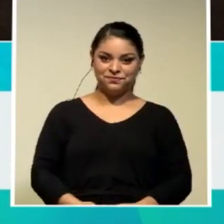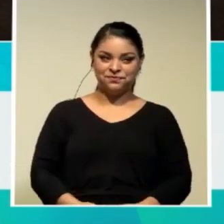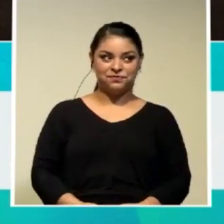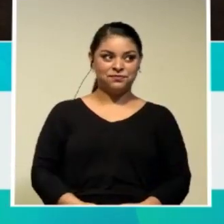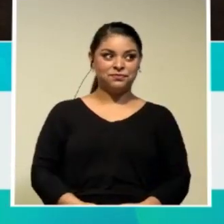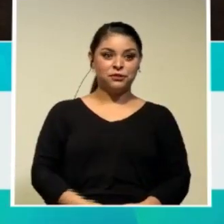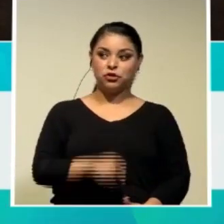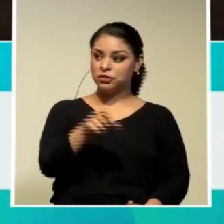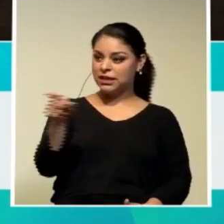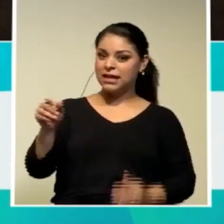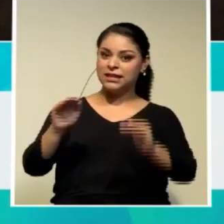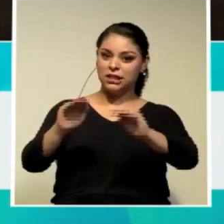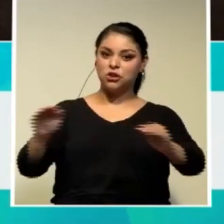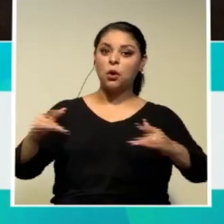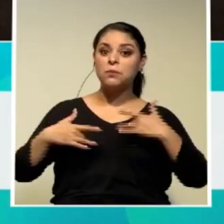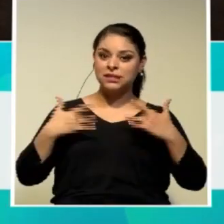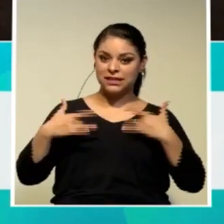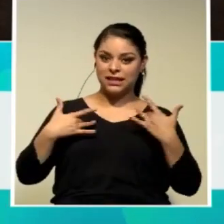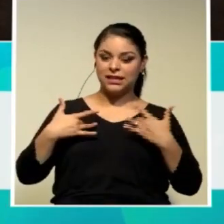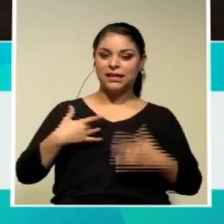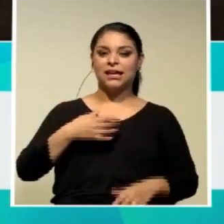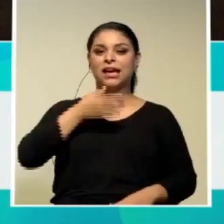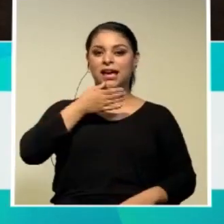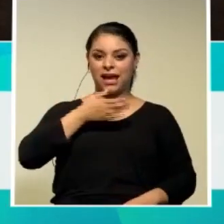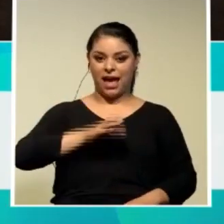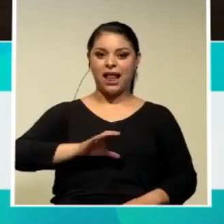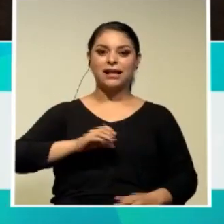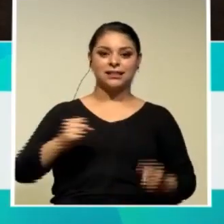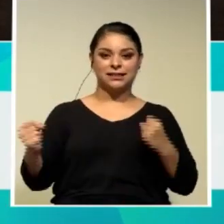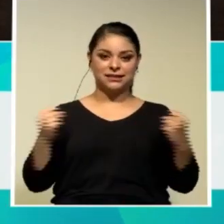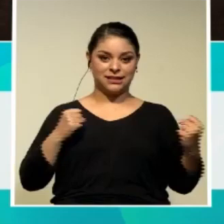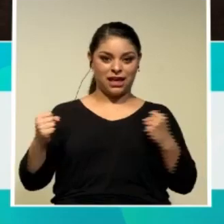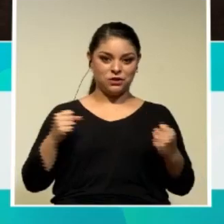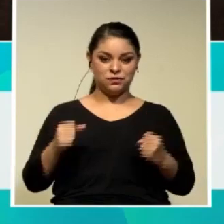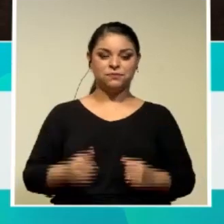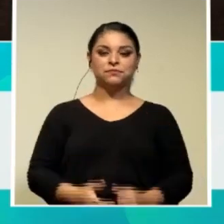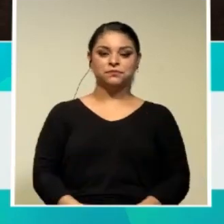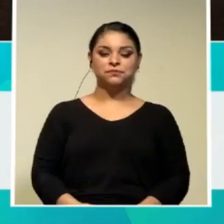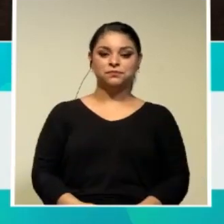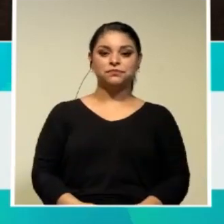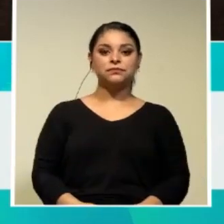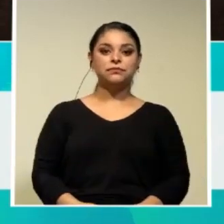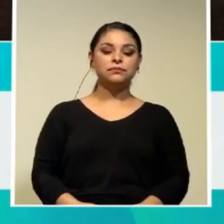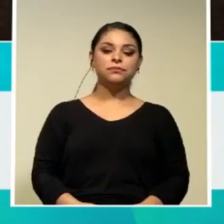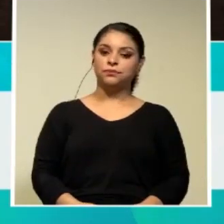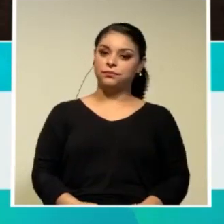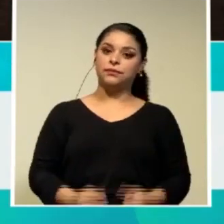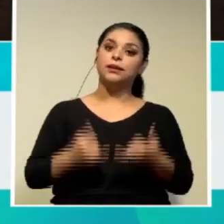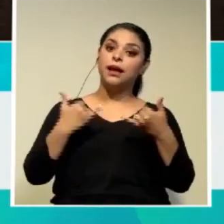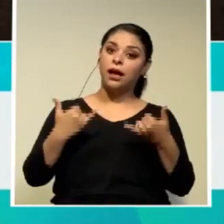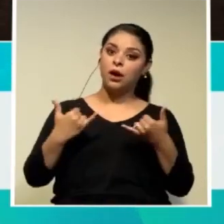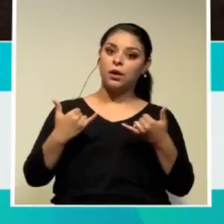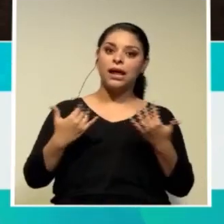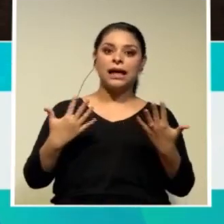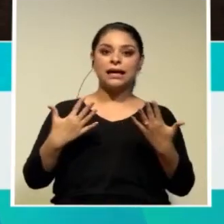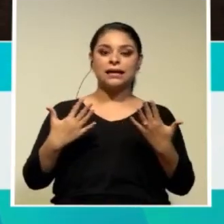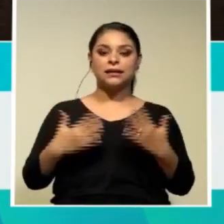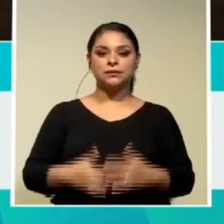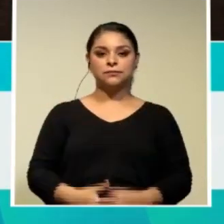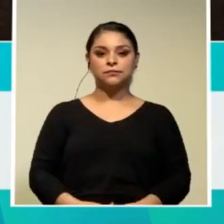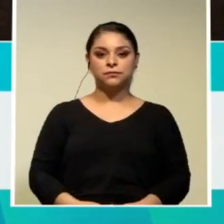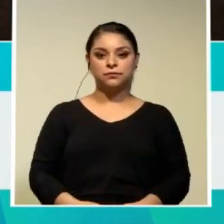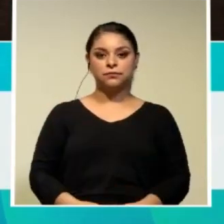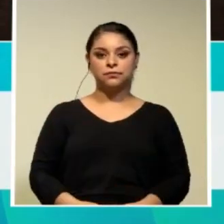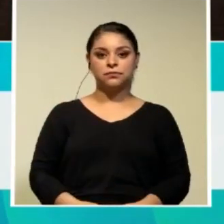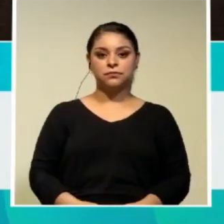bien. Estamos calentando, ¿verdad? Exacto, exacto. Vamos empezando. Ahora vamos. El siguiente, no, el siguiente ejercicio. Manténgase en